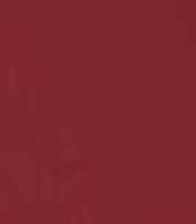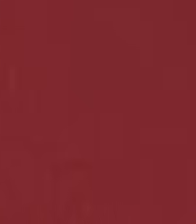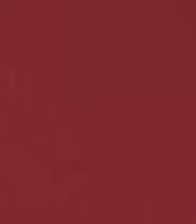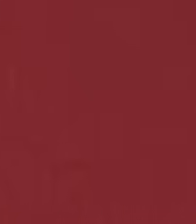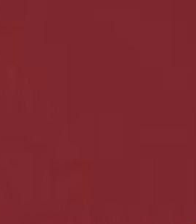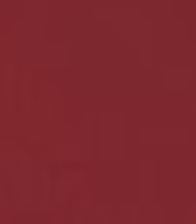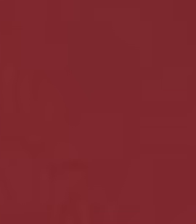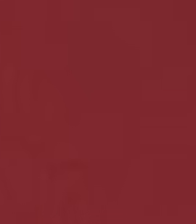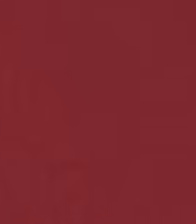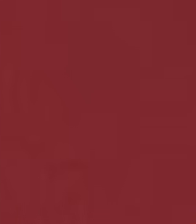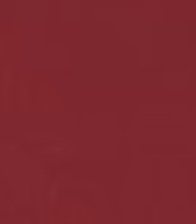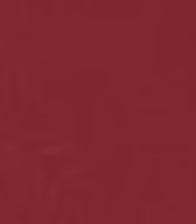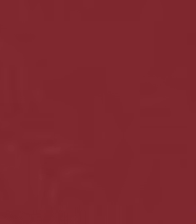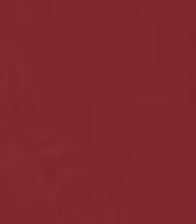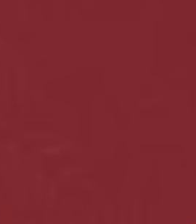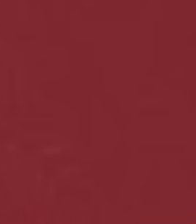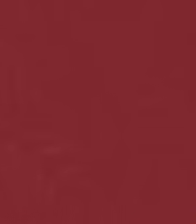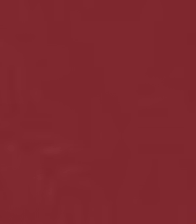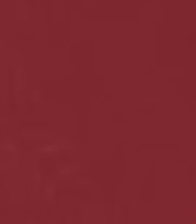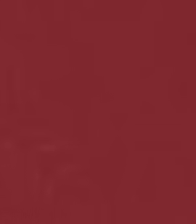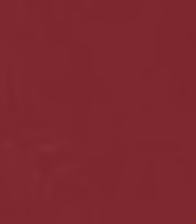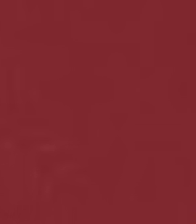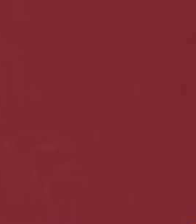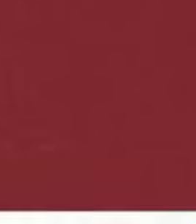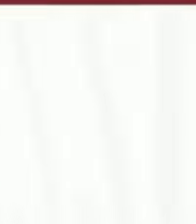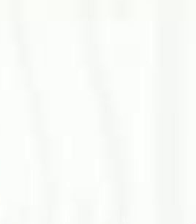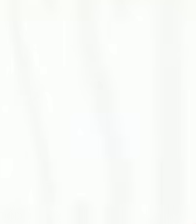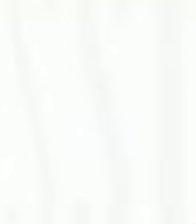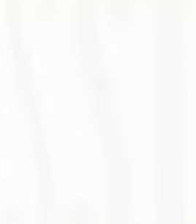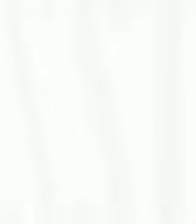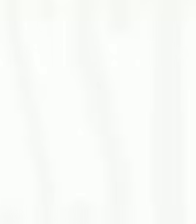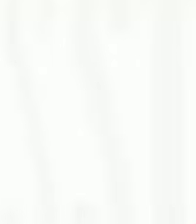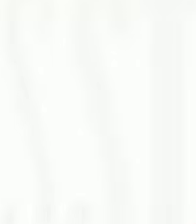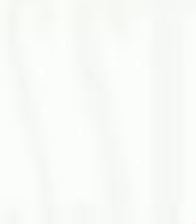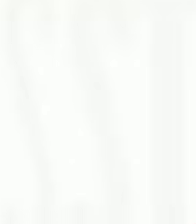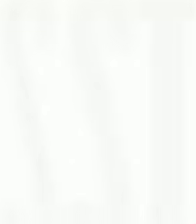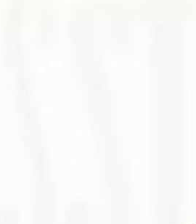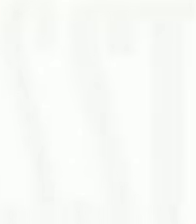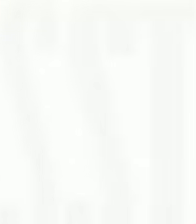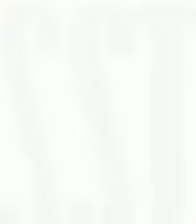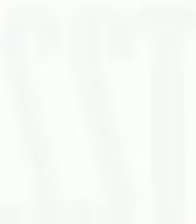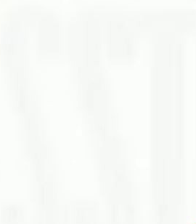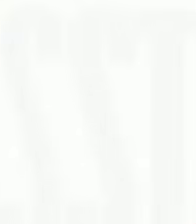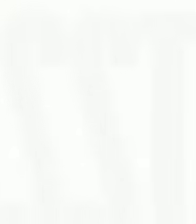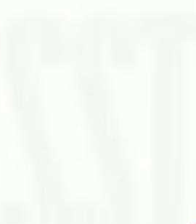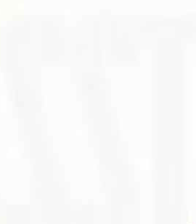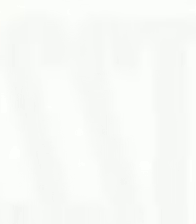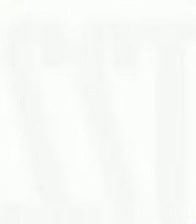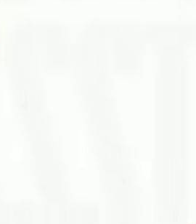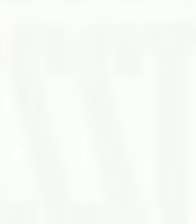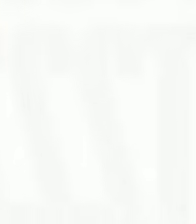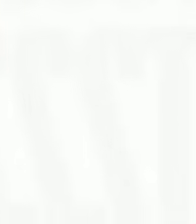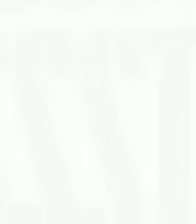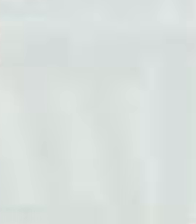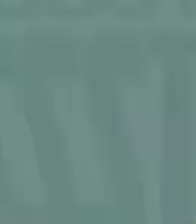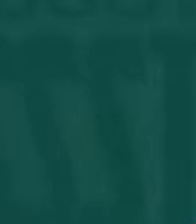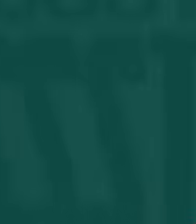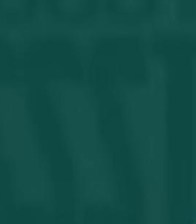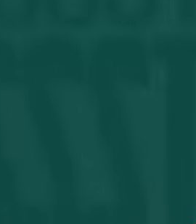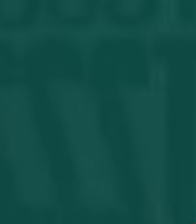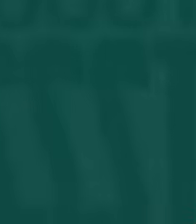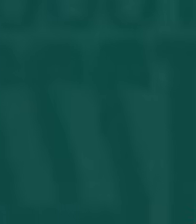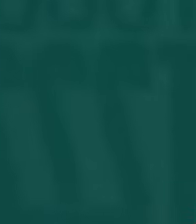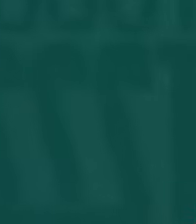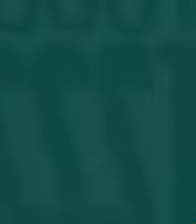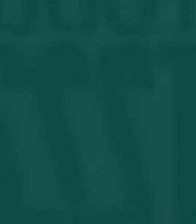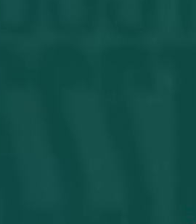Si ya estás acreditada o acabas de empezar, en el Foviste tus datos debes actualizar. Tus datos